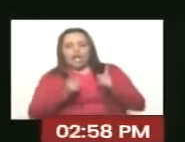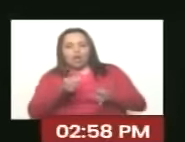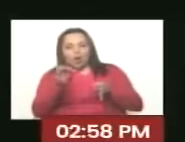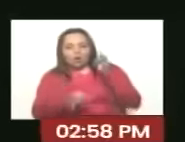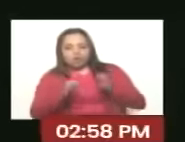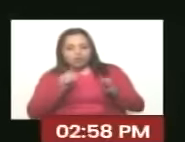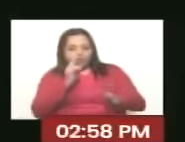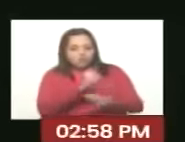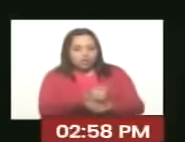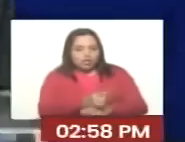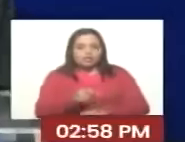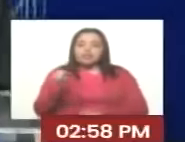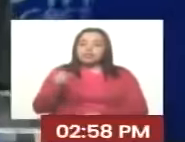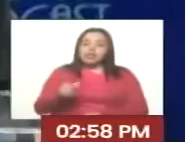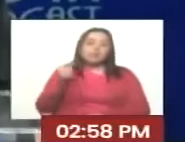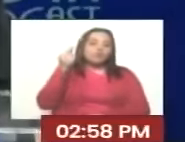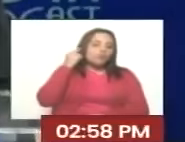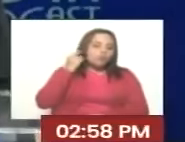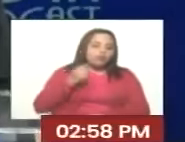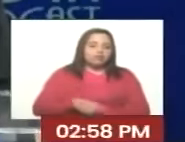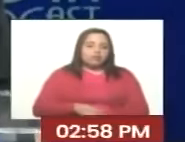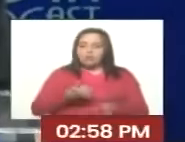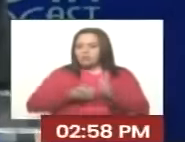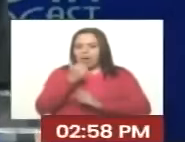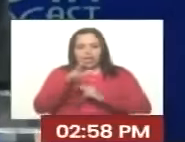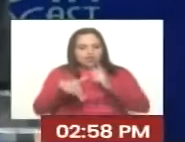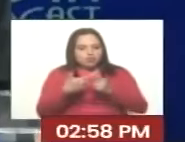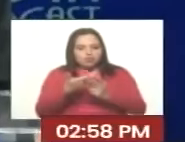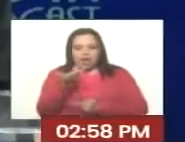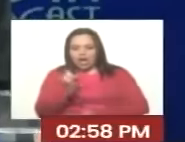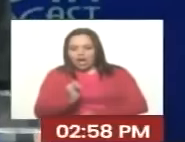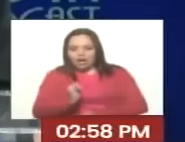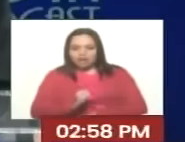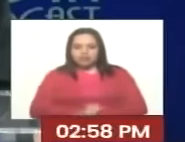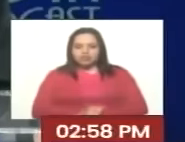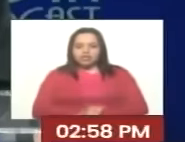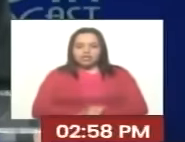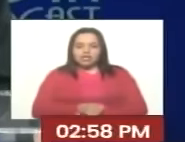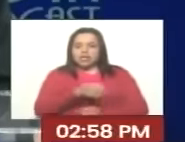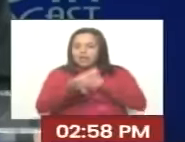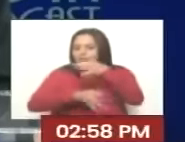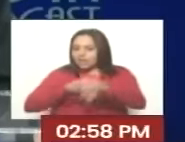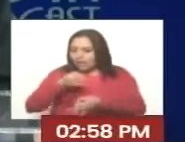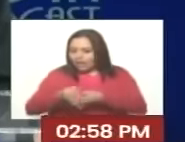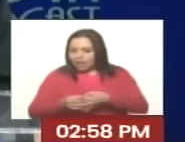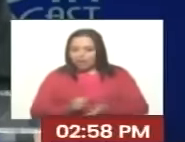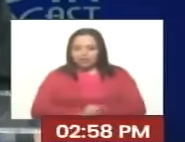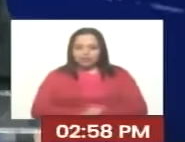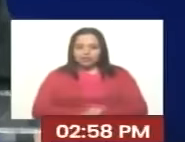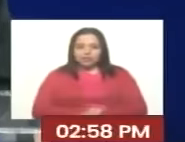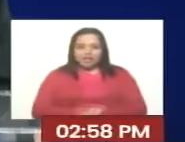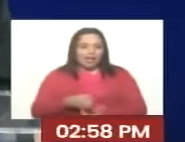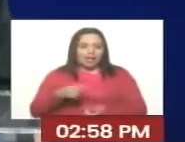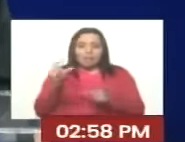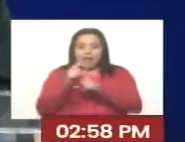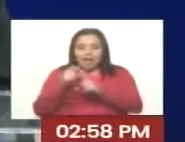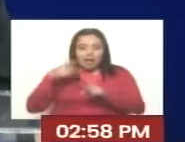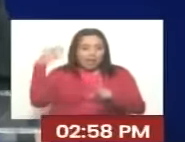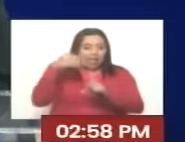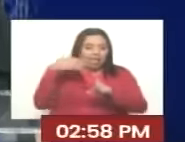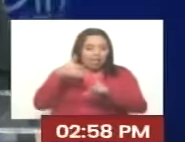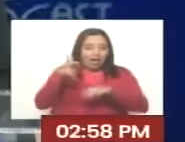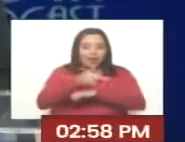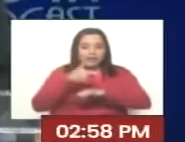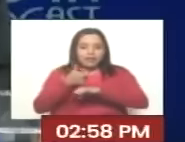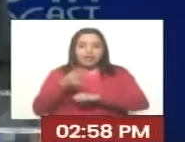esta muchacha, obviamente, más nunca ha vuelto a hablar sus ofensas al Estado venezolano,